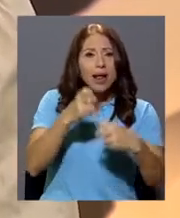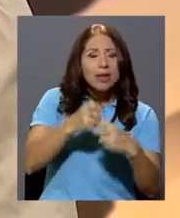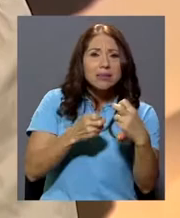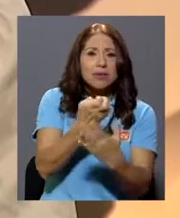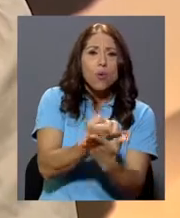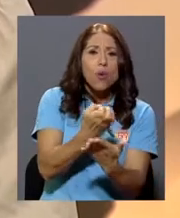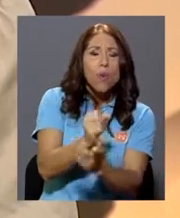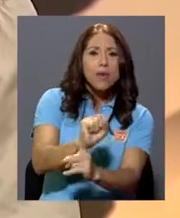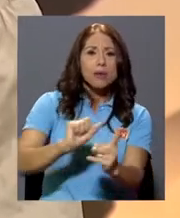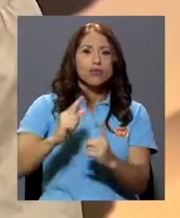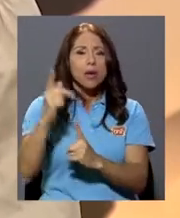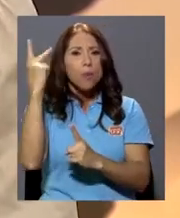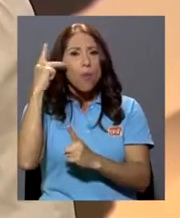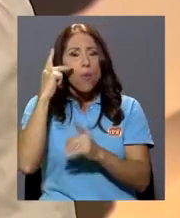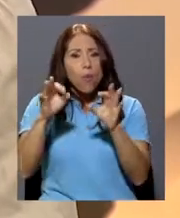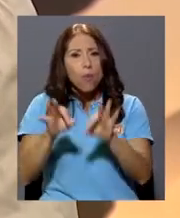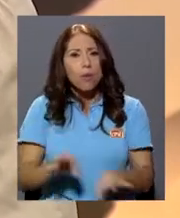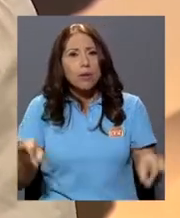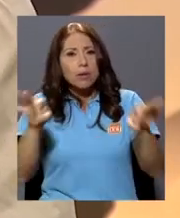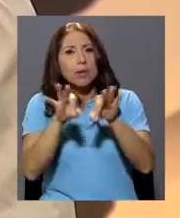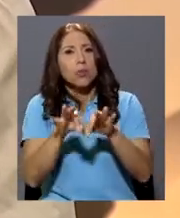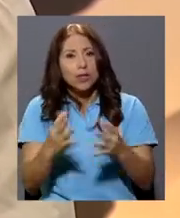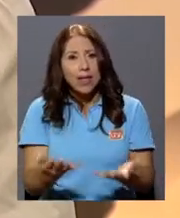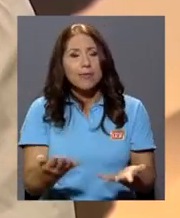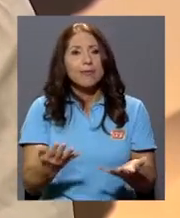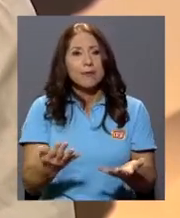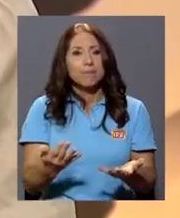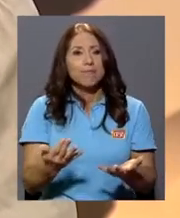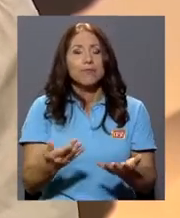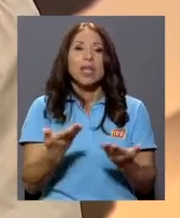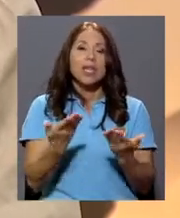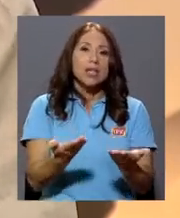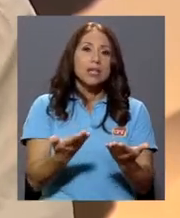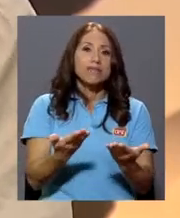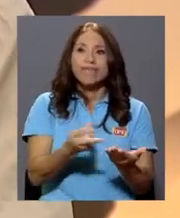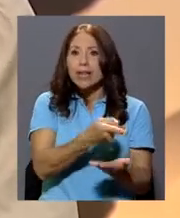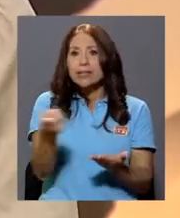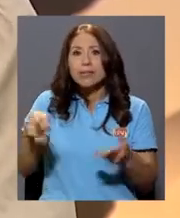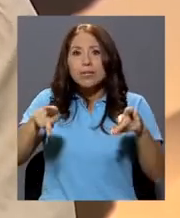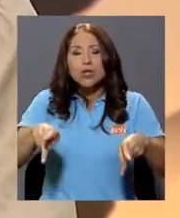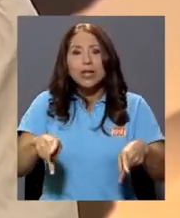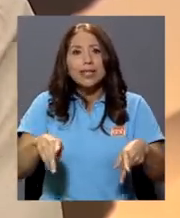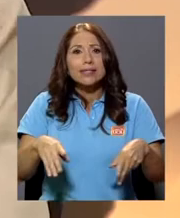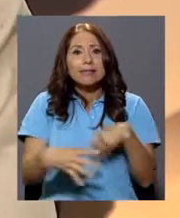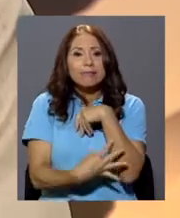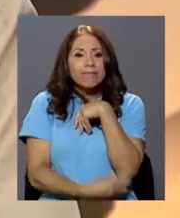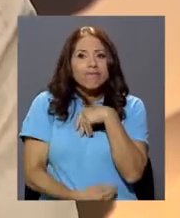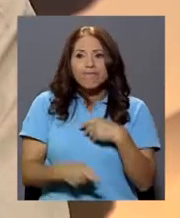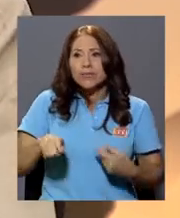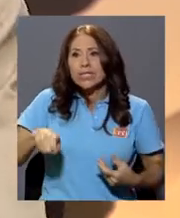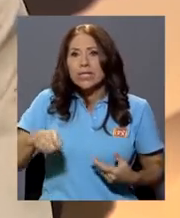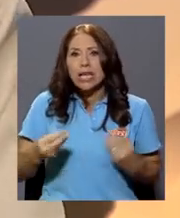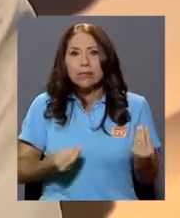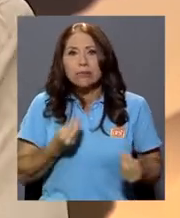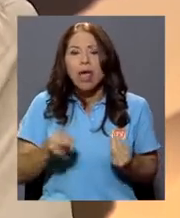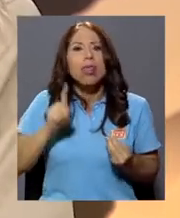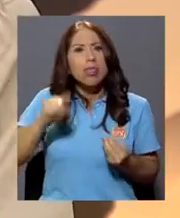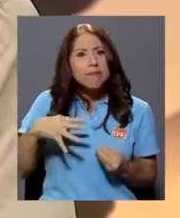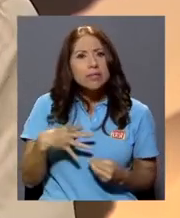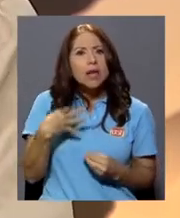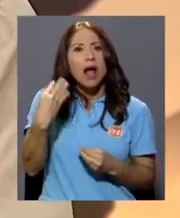política importante, ¿no? Y que ante la necesidad tienen que salir de su país y buscar refugio,